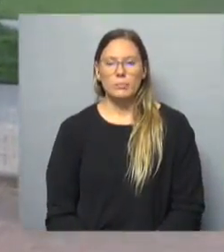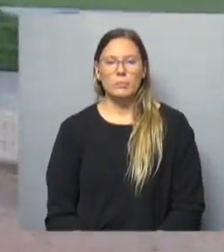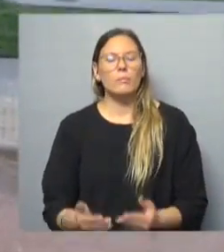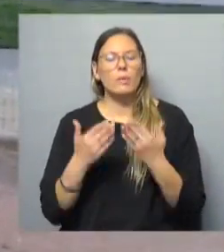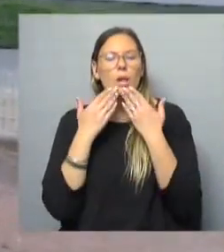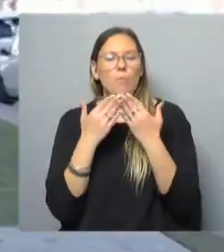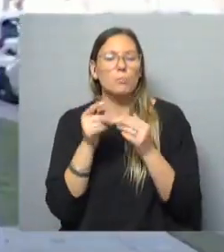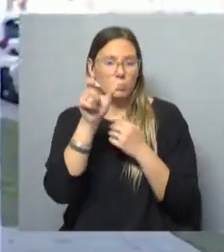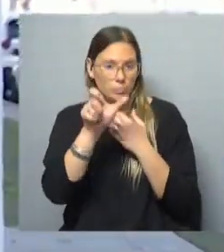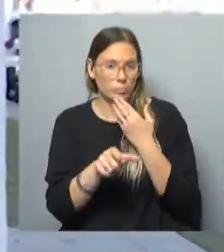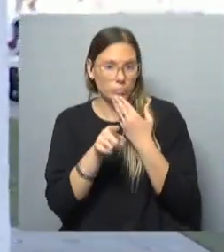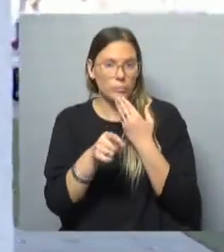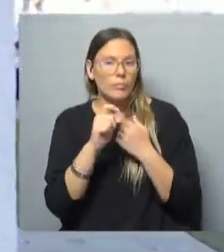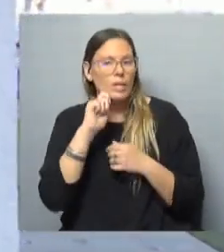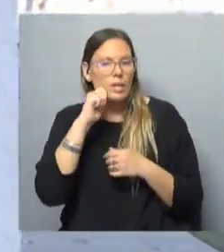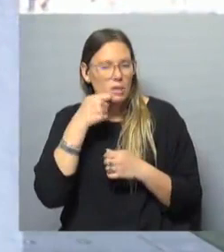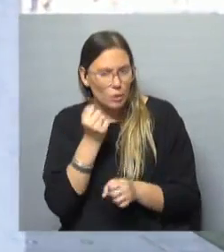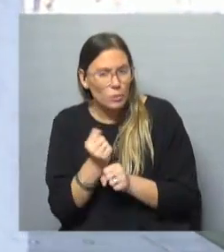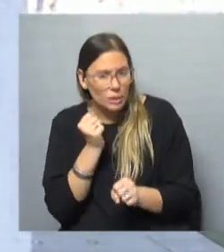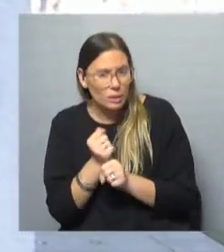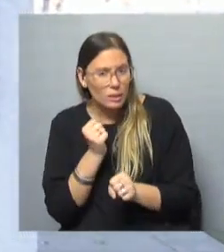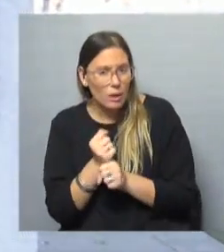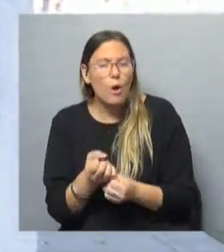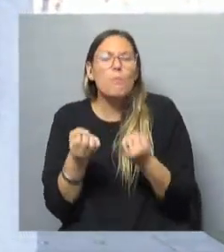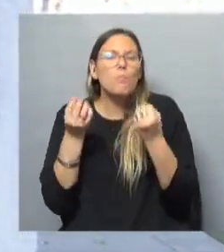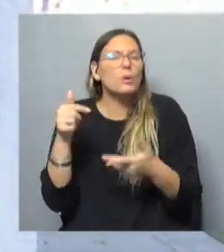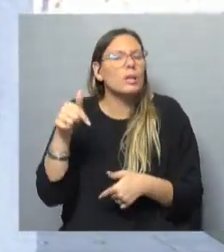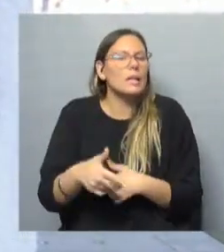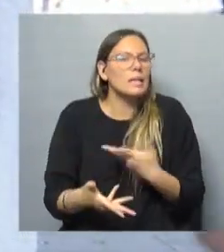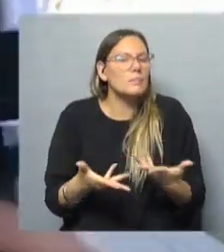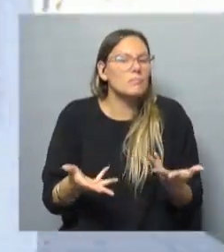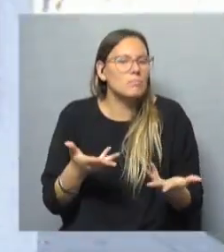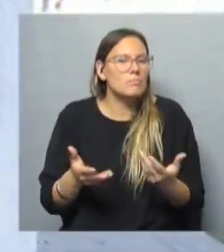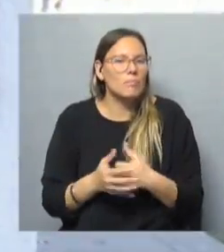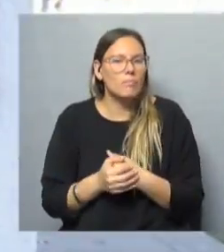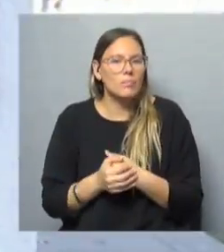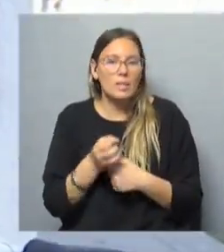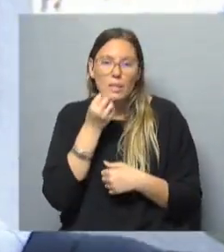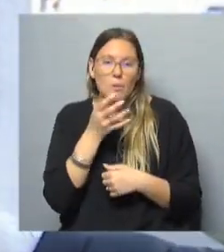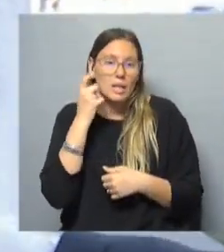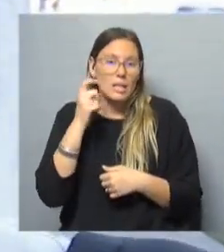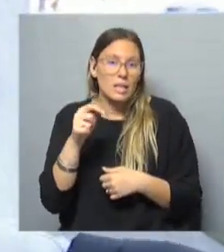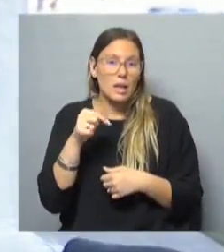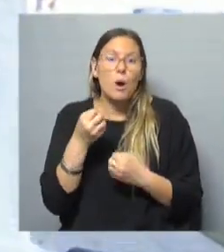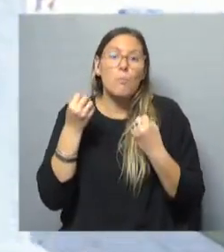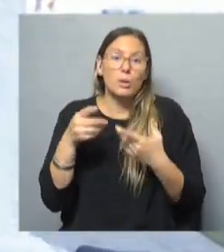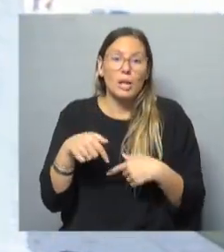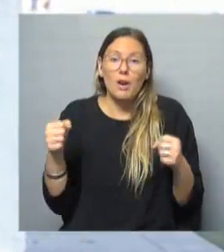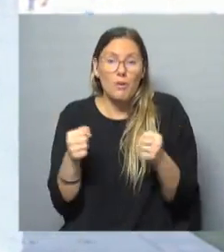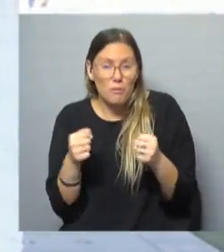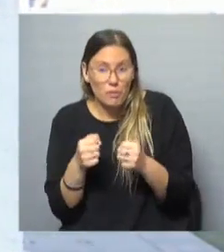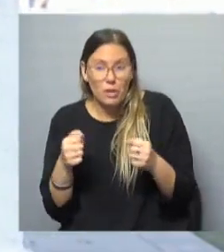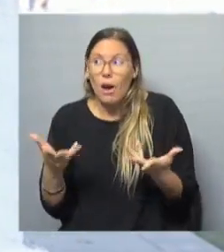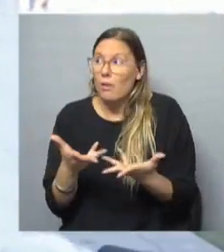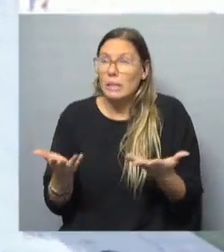Pregunta personal, ¿te gusta este trabajo? ¿Por qué estás acá haciendo esto? Está buena la idea porque estoy acá con frío en este